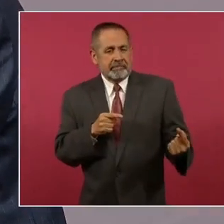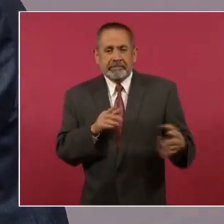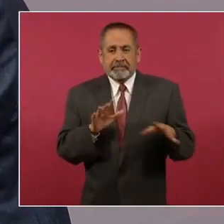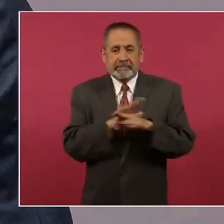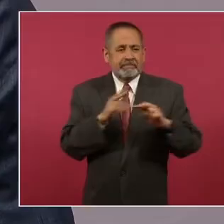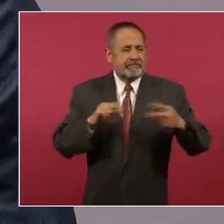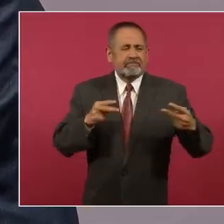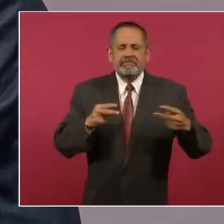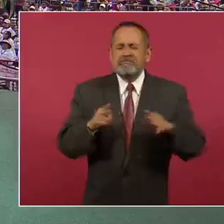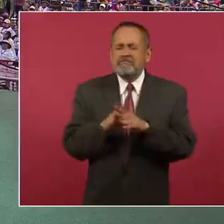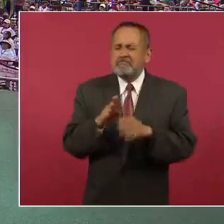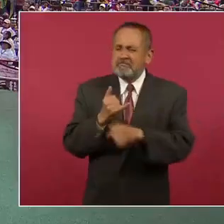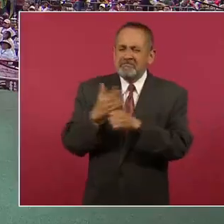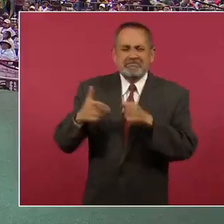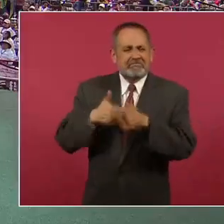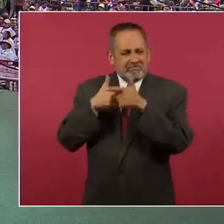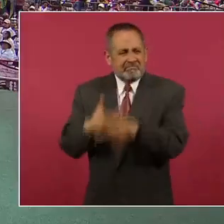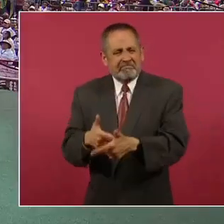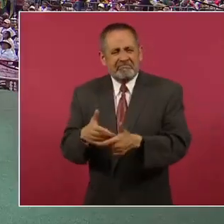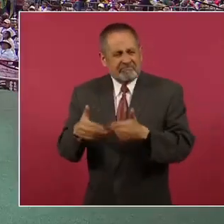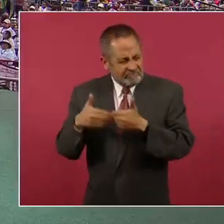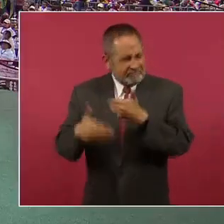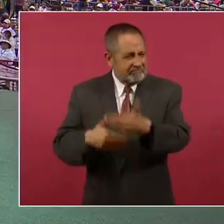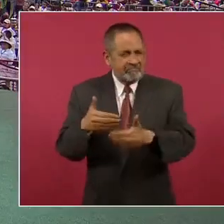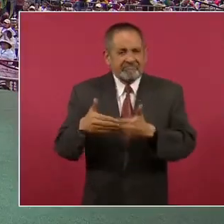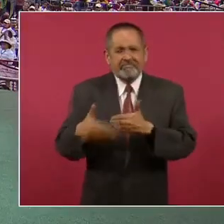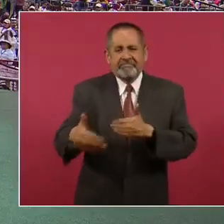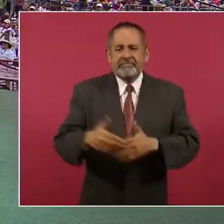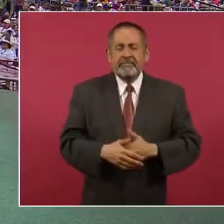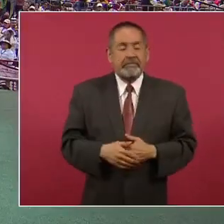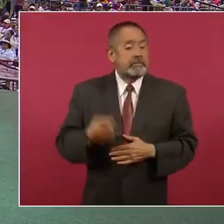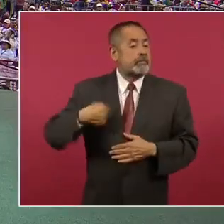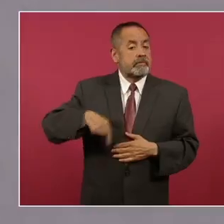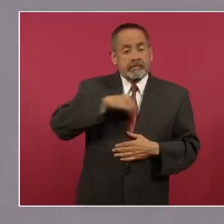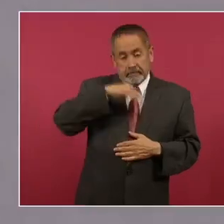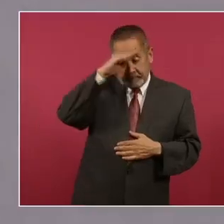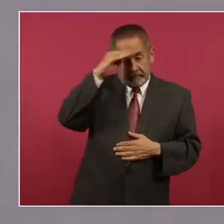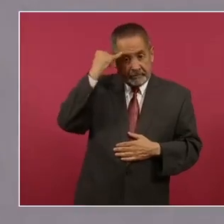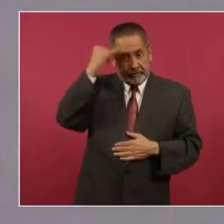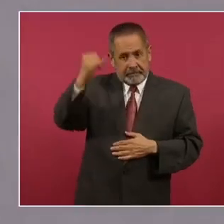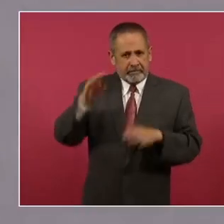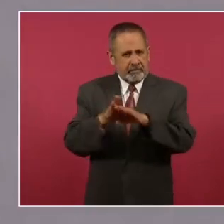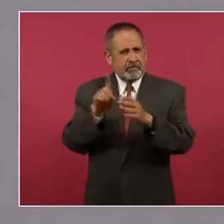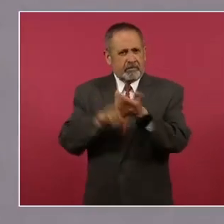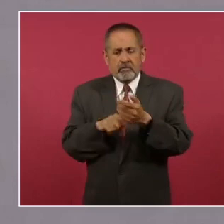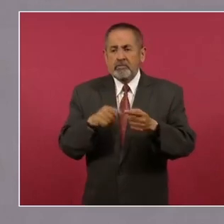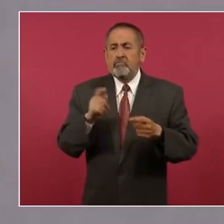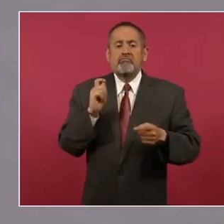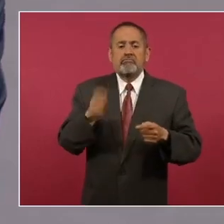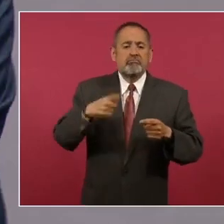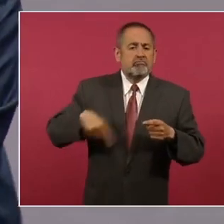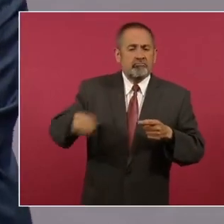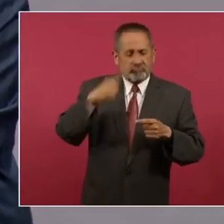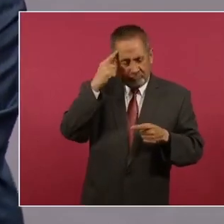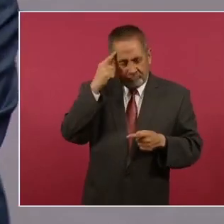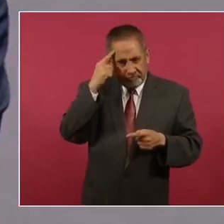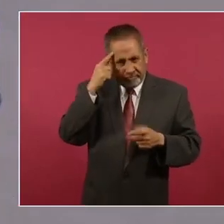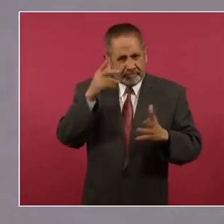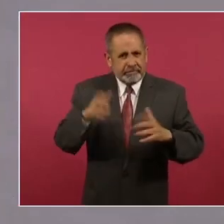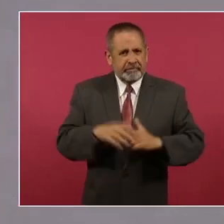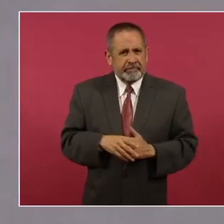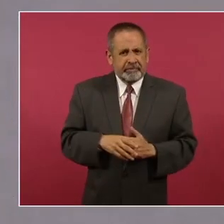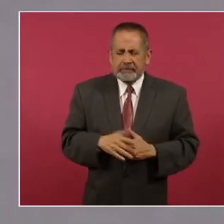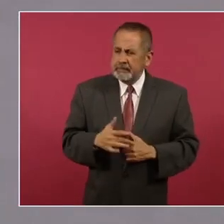imposible. Estamos constatando que la idea y la práctica de exaltar